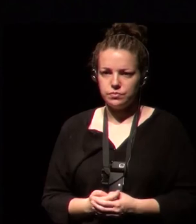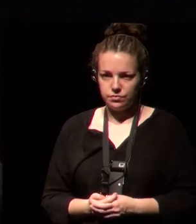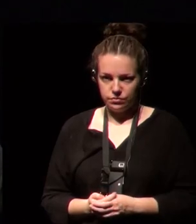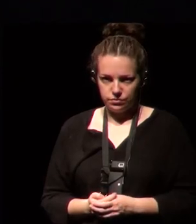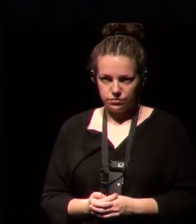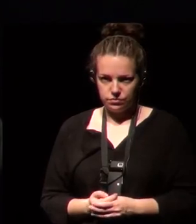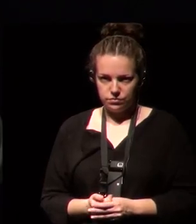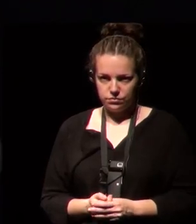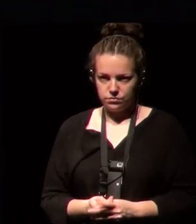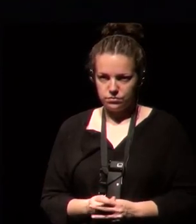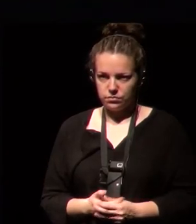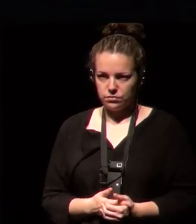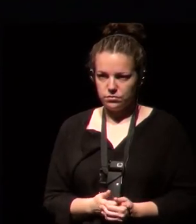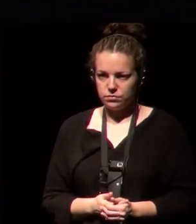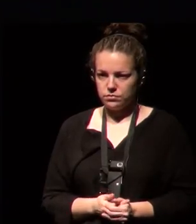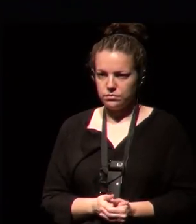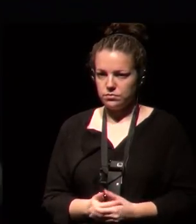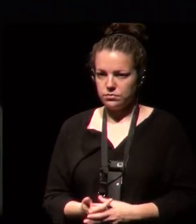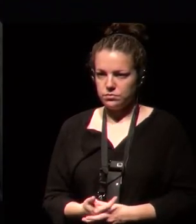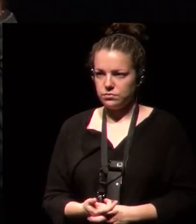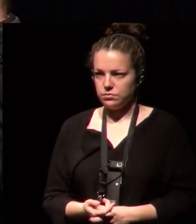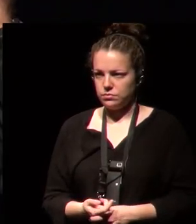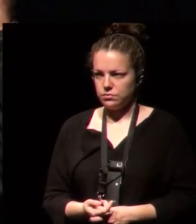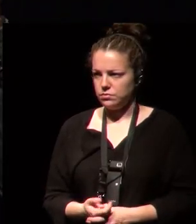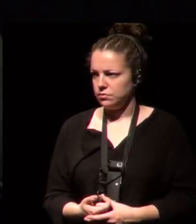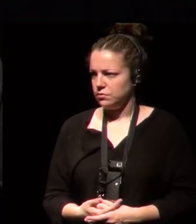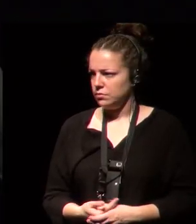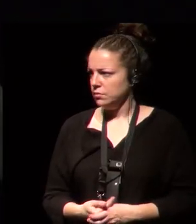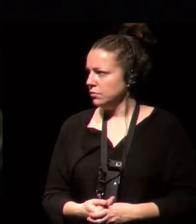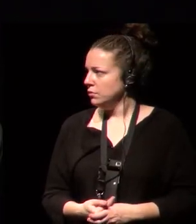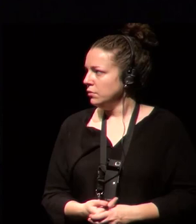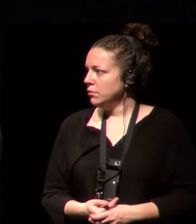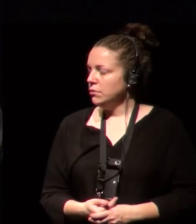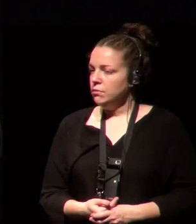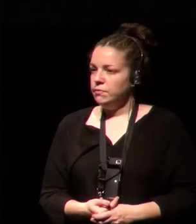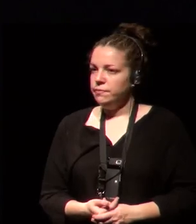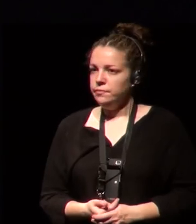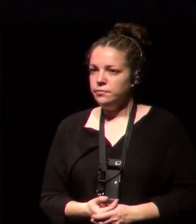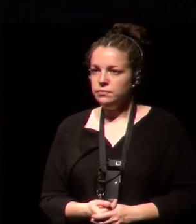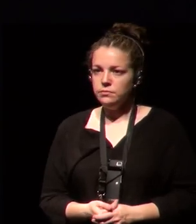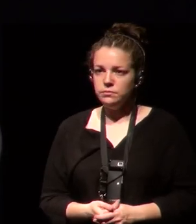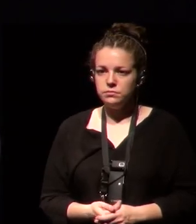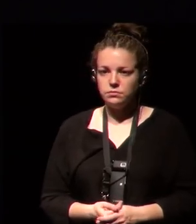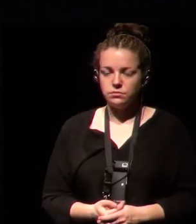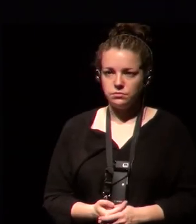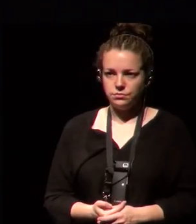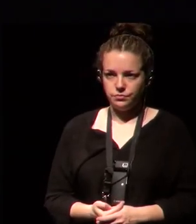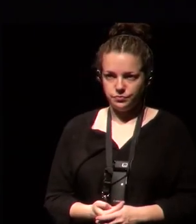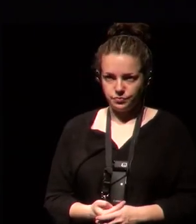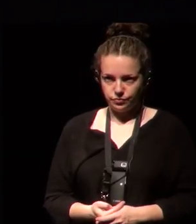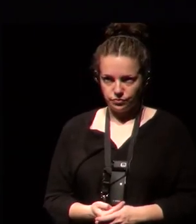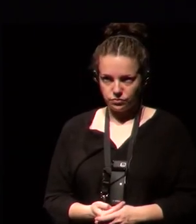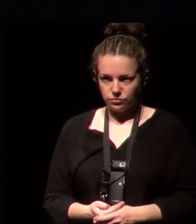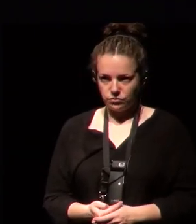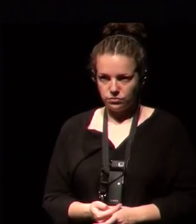Yeah. I wonder if you would mind, just for me, calling out, just a couple of people, call out your three